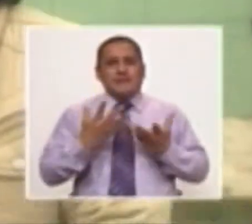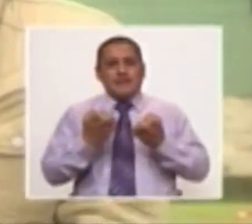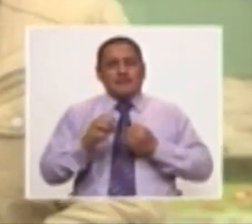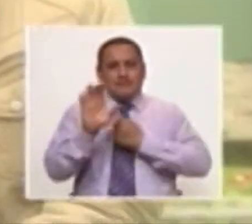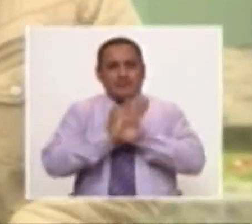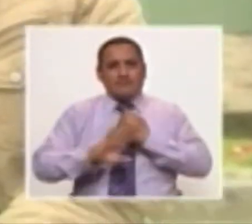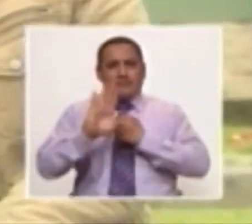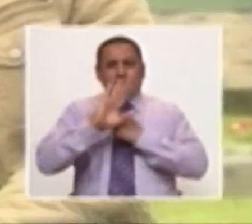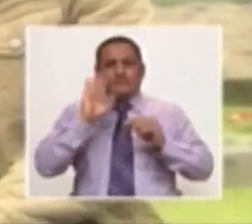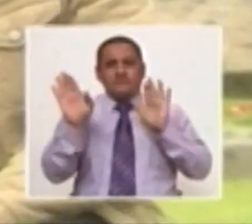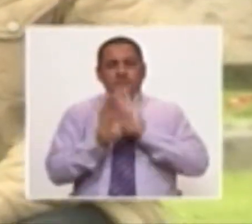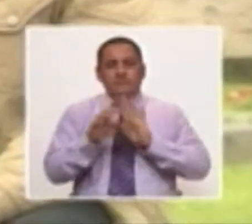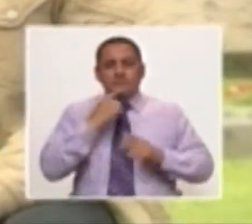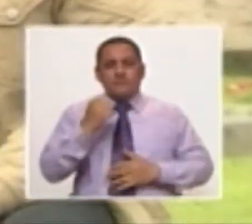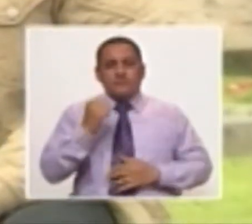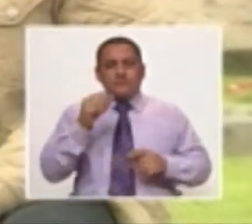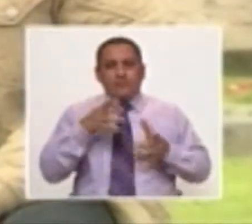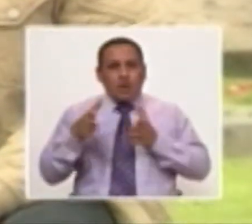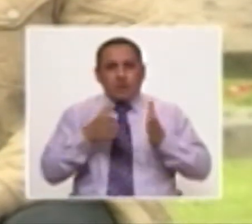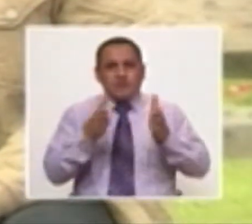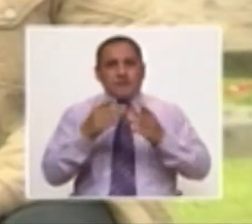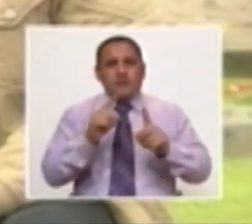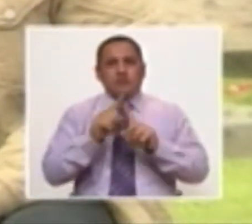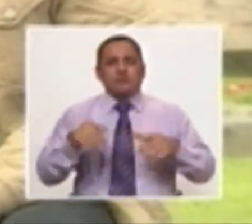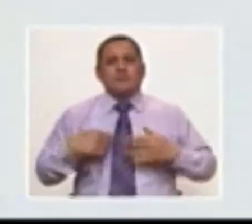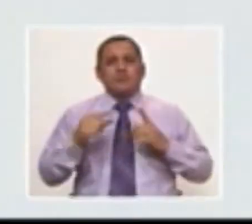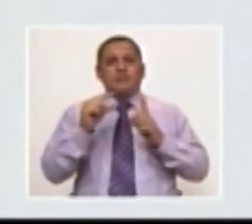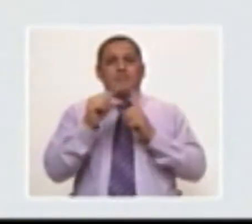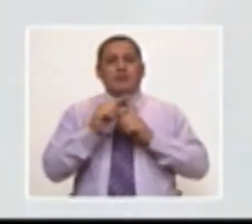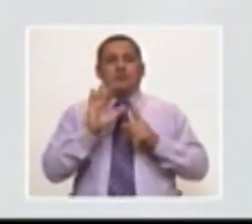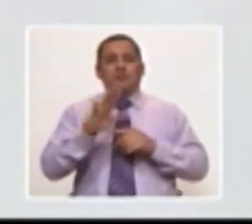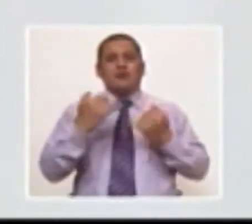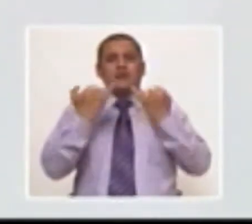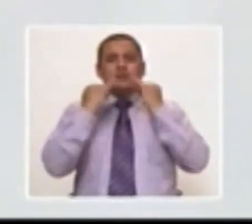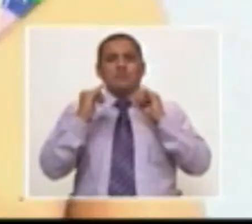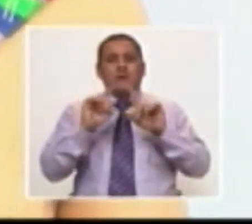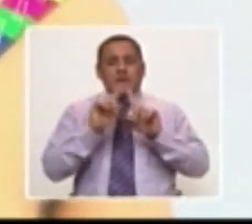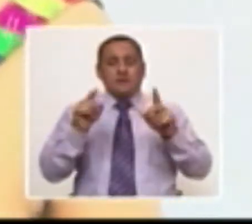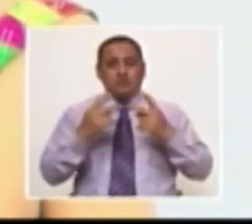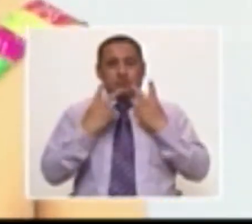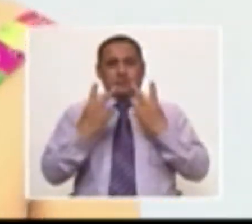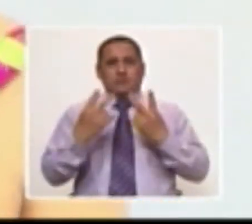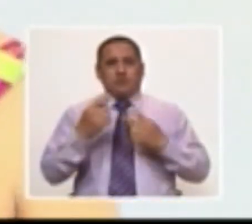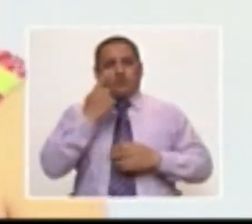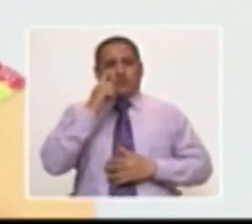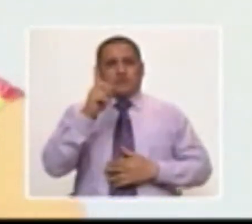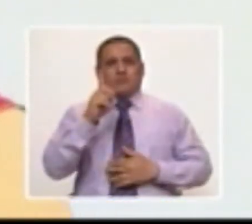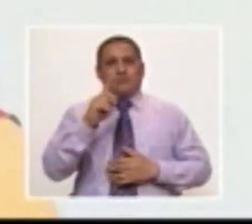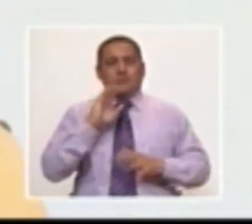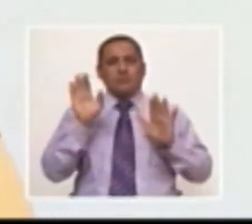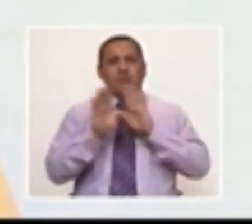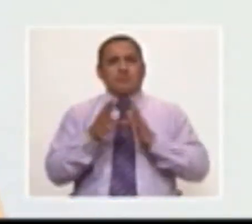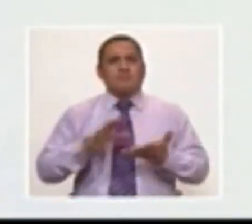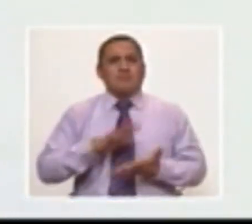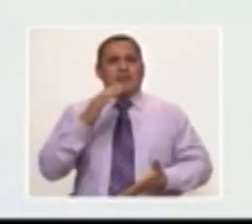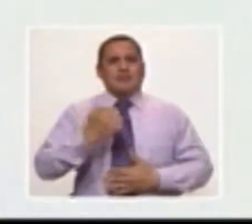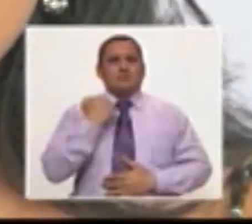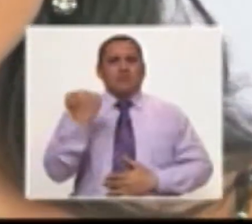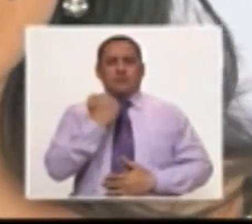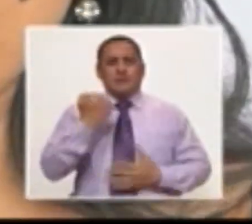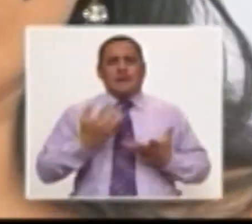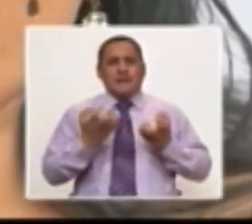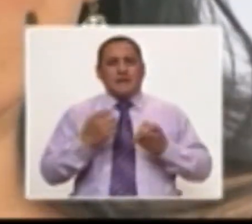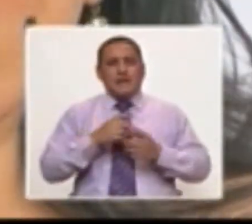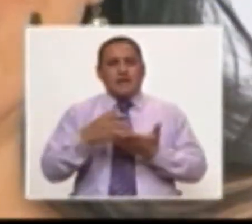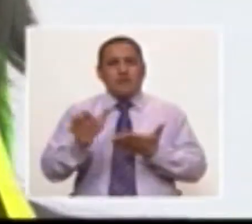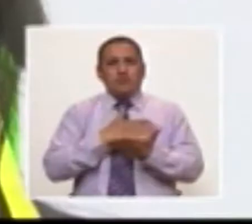tratar de defenderse u orientarse cuando no se puede armar palabra en un idioma que nos es ajeno. Más imposible aún es